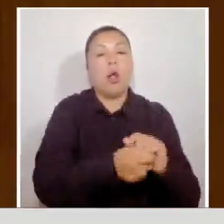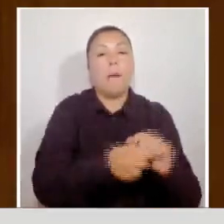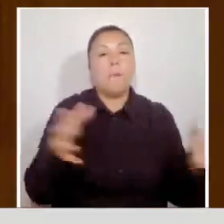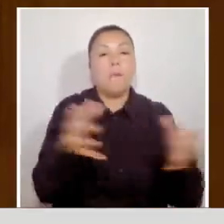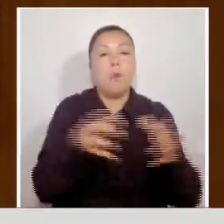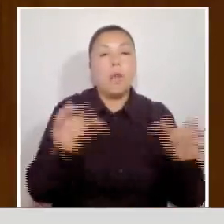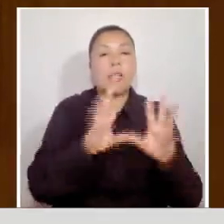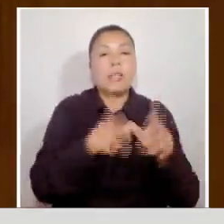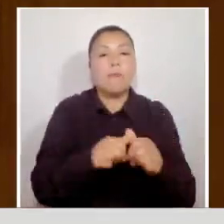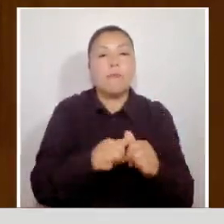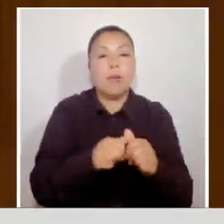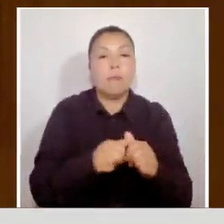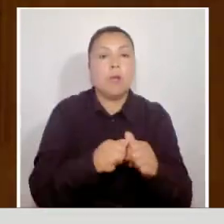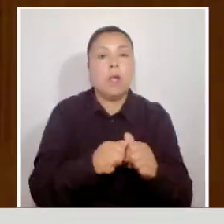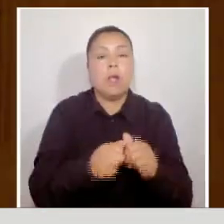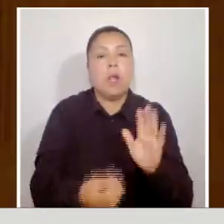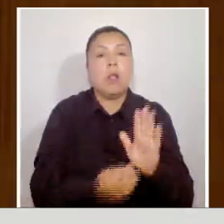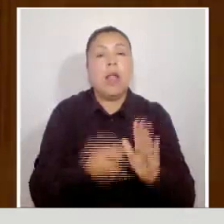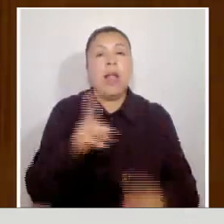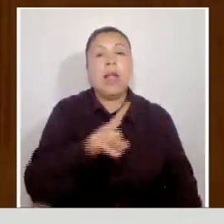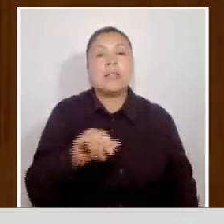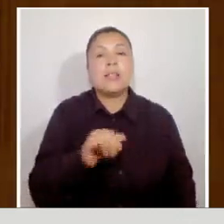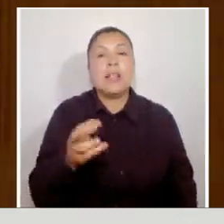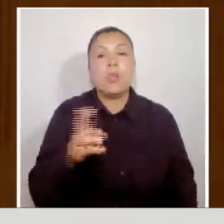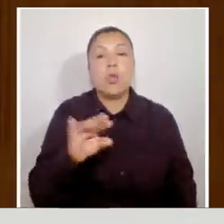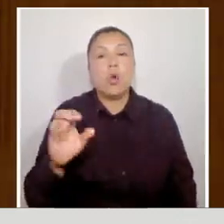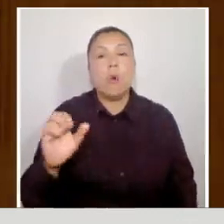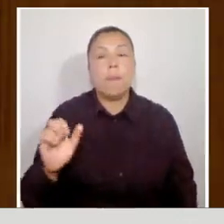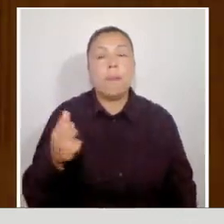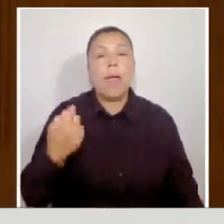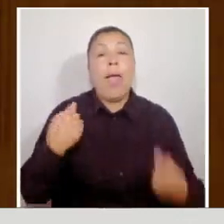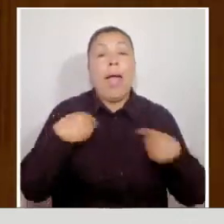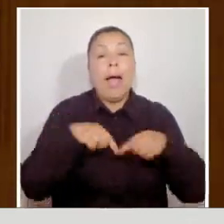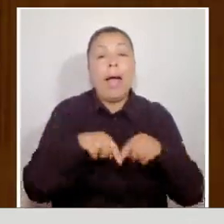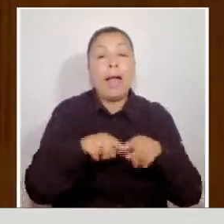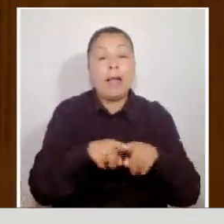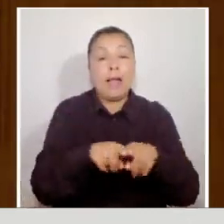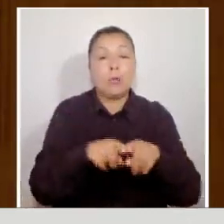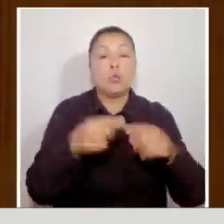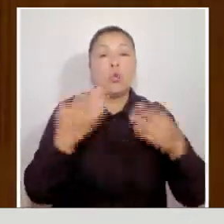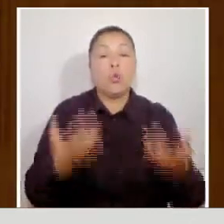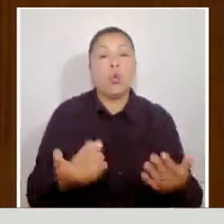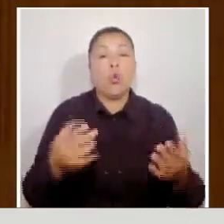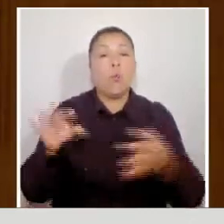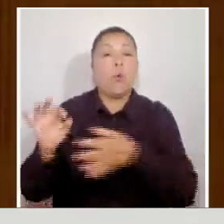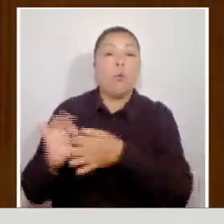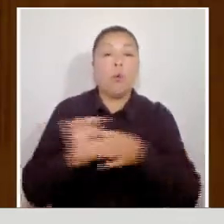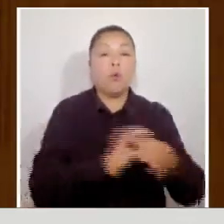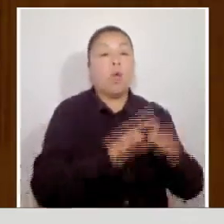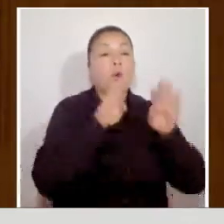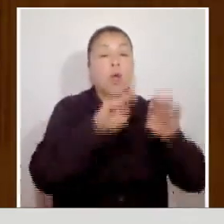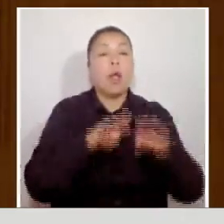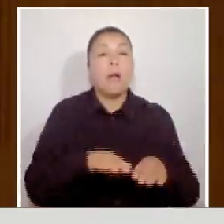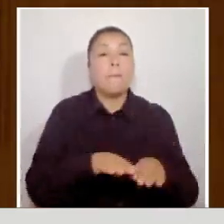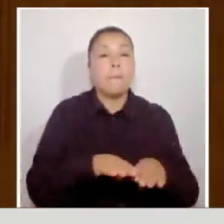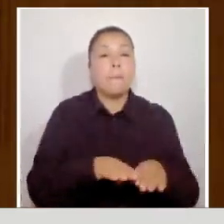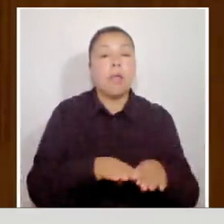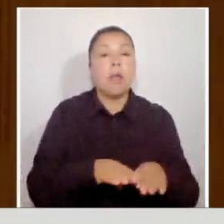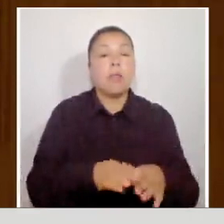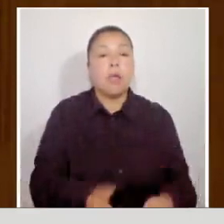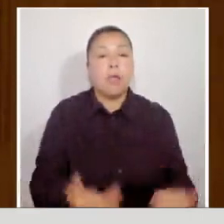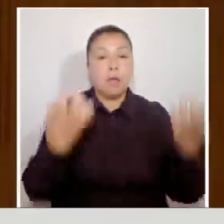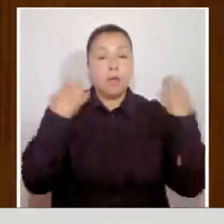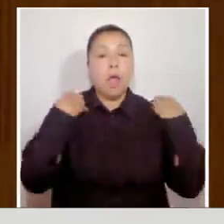incorporando el síndrome de alienación parental como causal de la misma y facultar a los